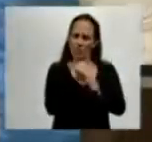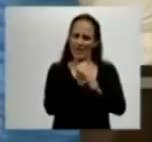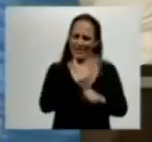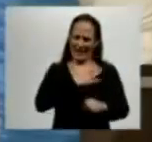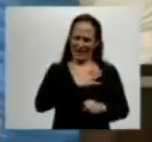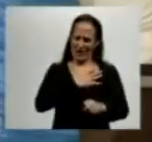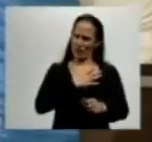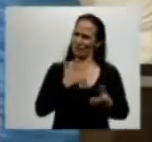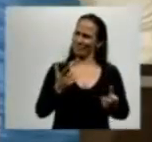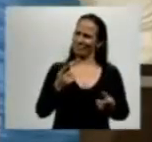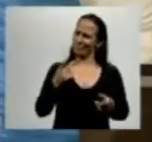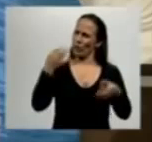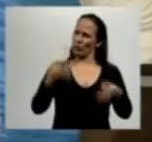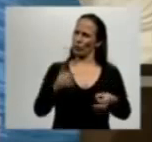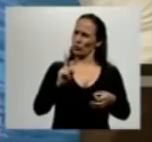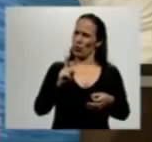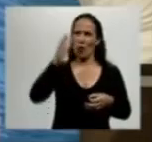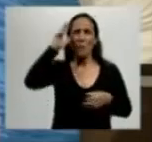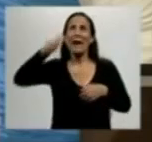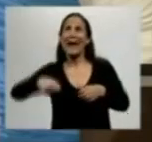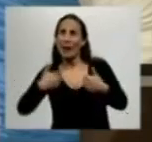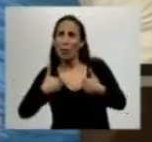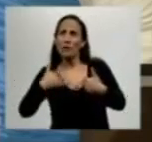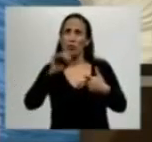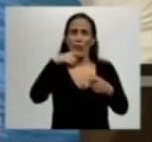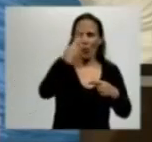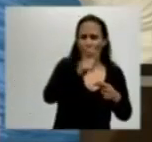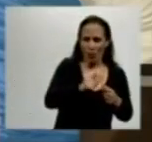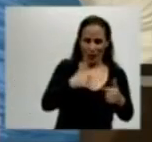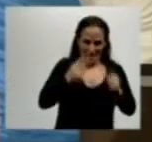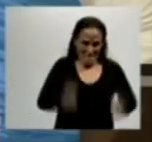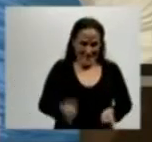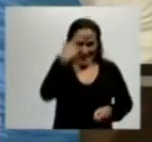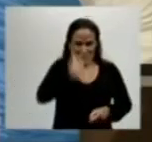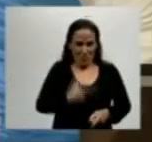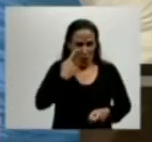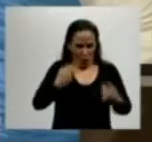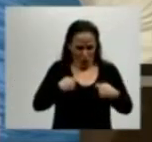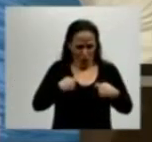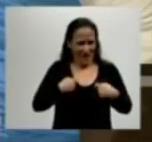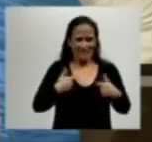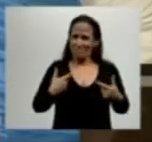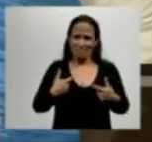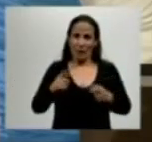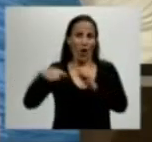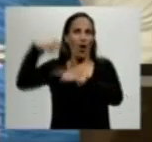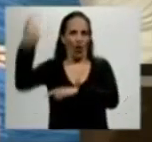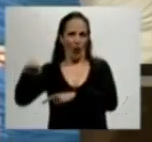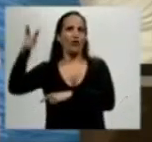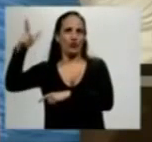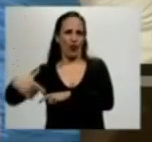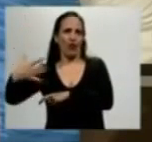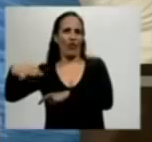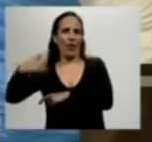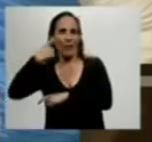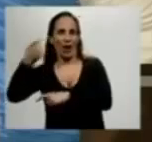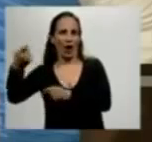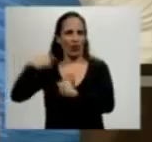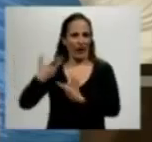no es aconsejable ni para los jueces ni para nadie, que uno mismo se controle. Normalmente lo tienen que controlar otros, por eso son